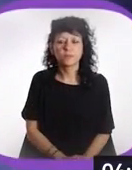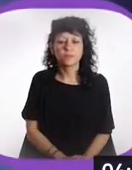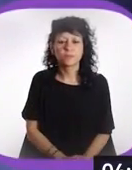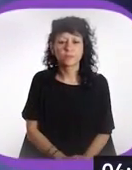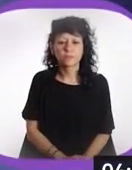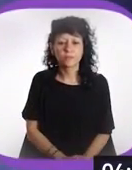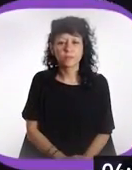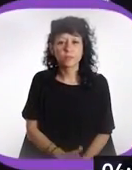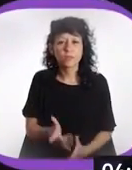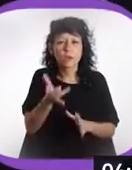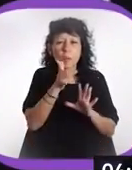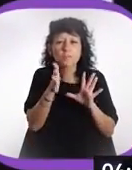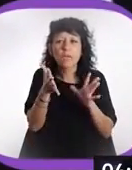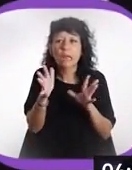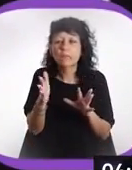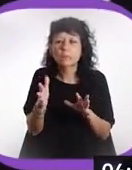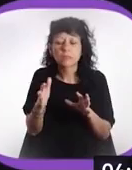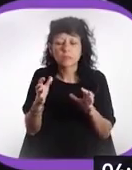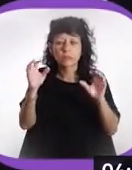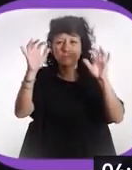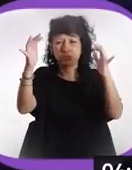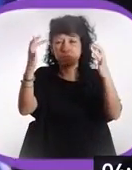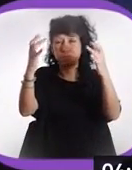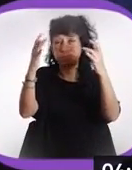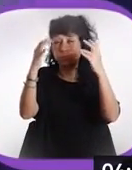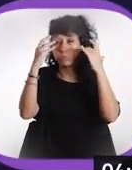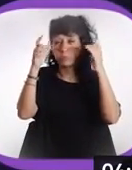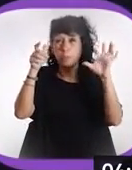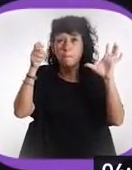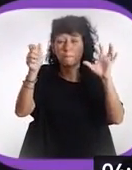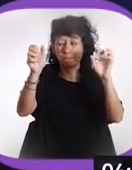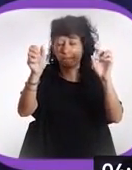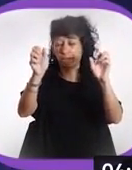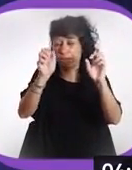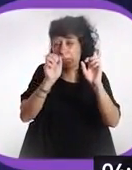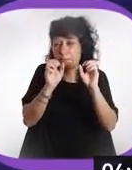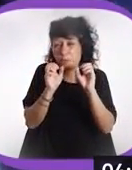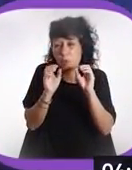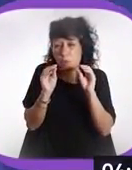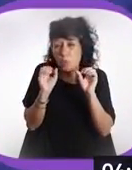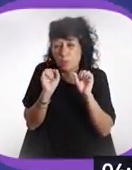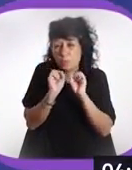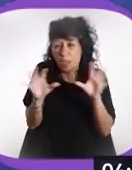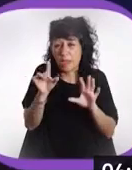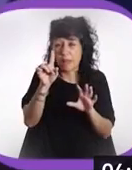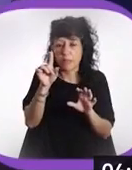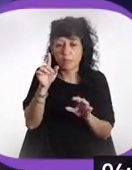Suena como si alguien hubiese encendido la unidad de aire acondicionado más aterradora. ¡Miren! ¡Energía!